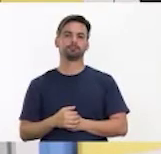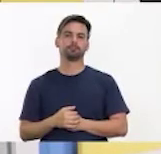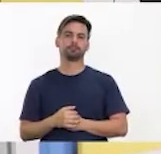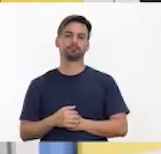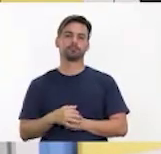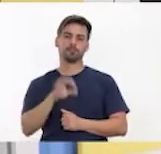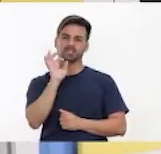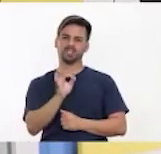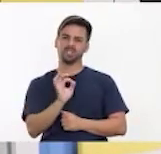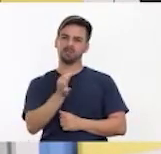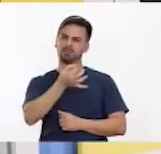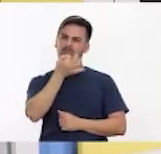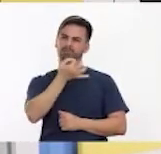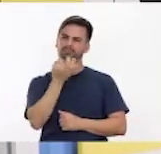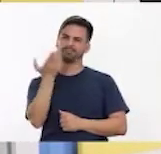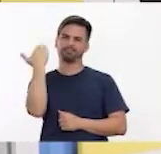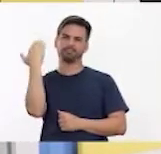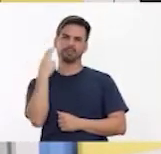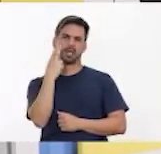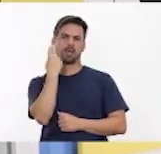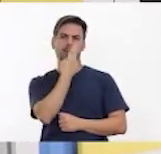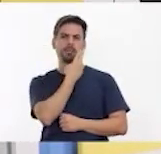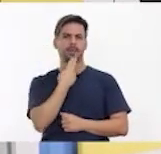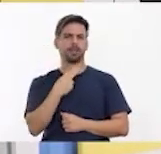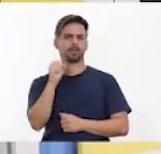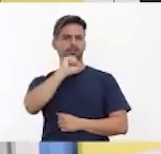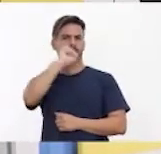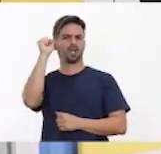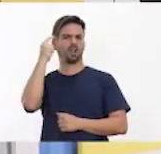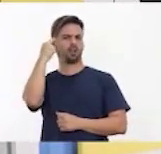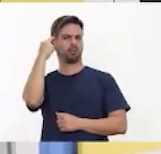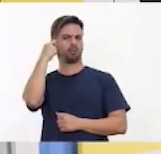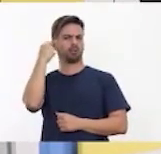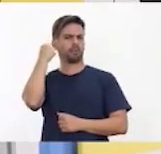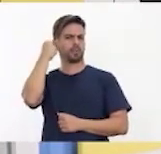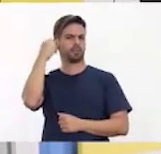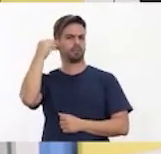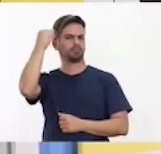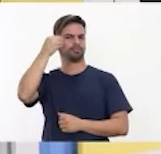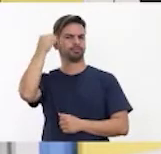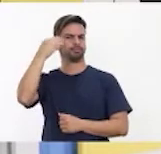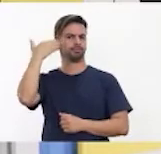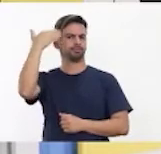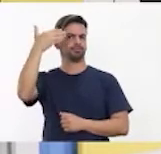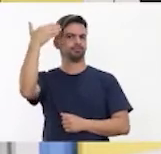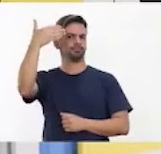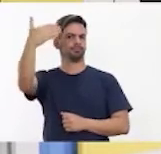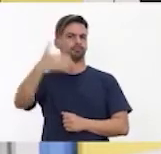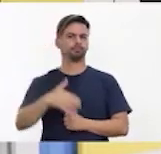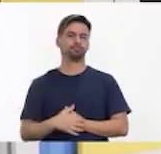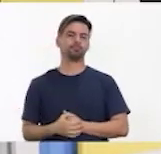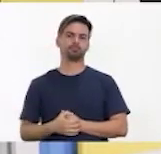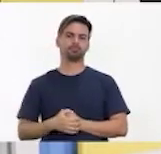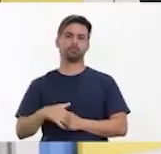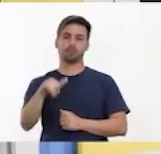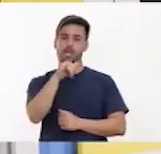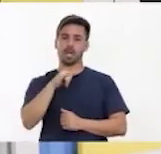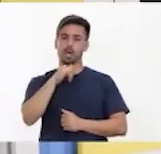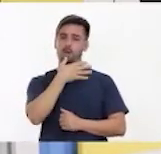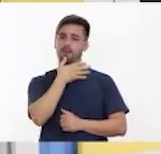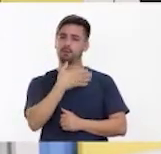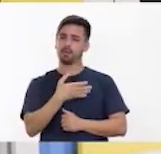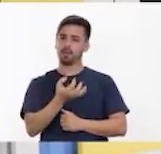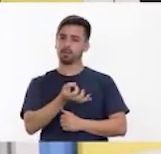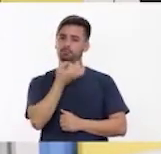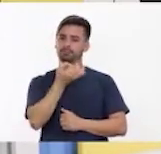nos advertía, había que ganarla a pensamientos. Igualmente Fidel planteaba siempre